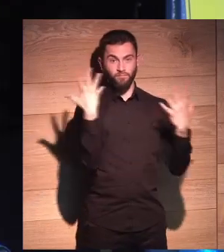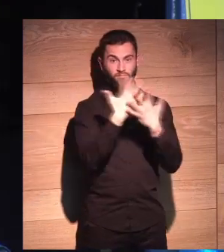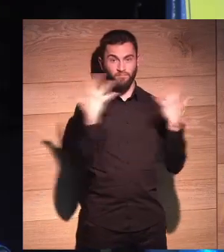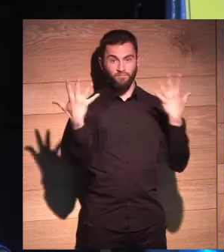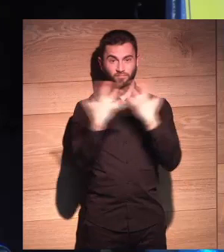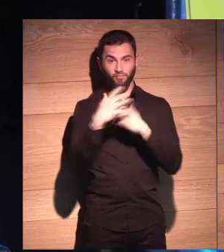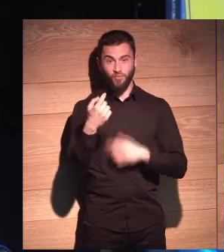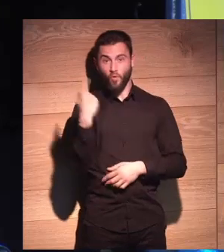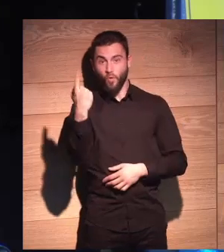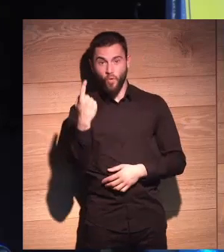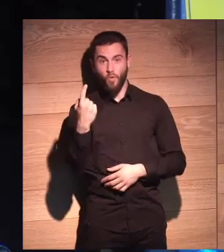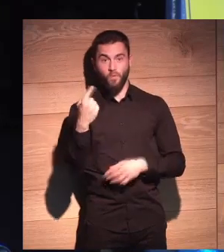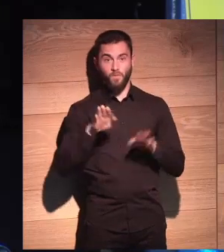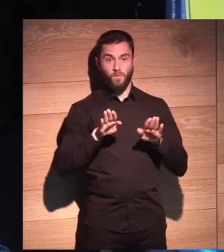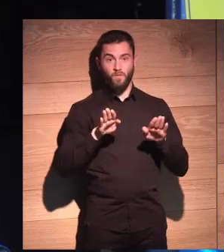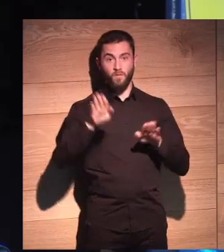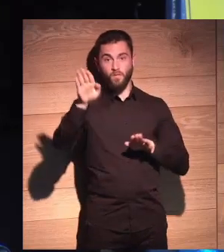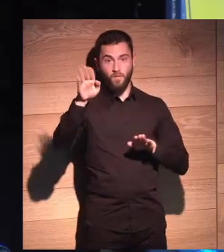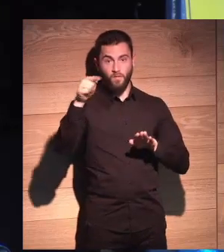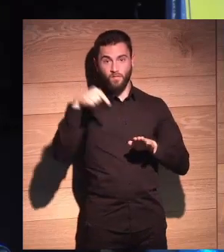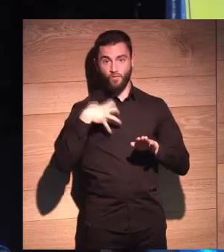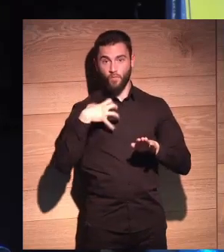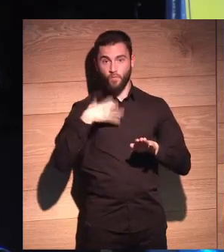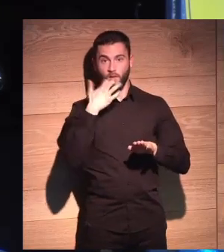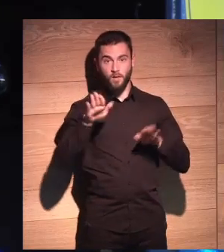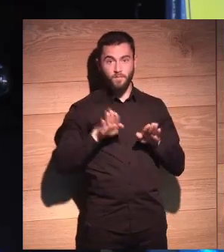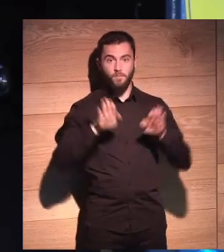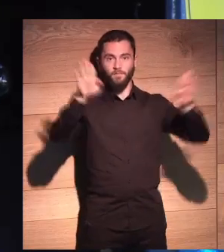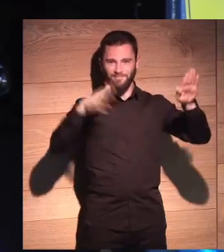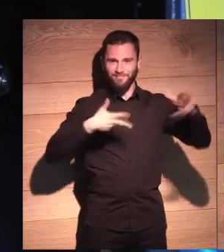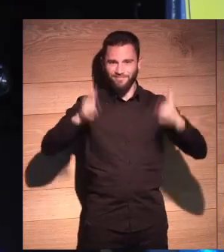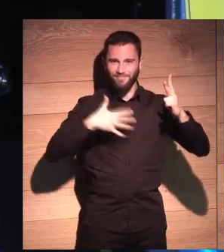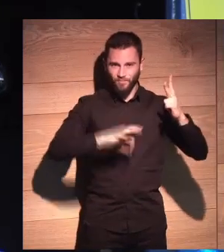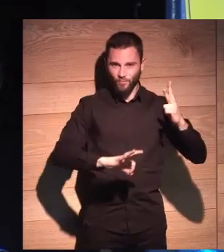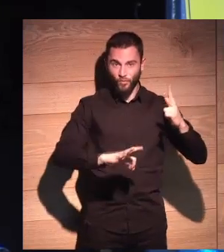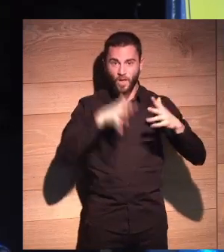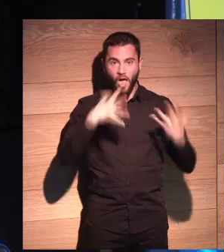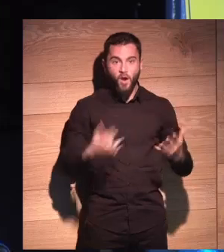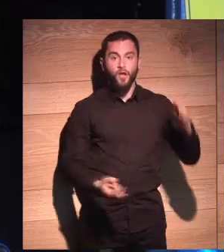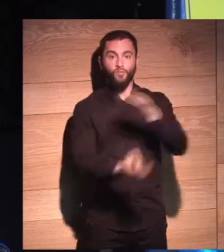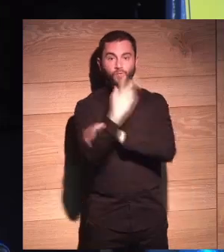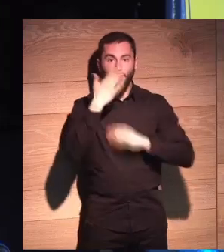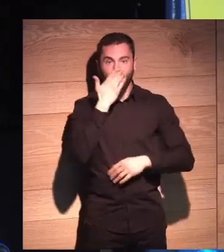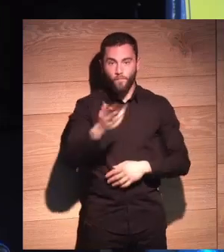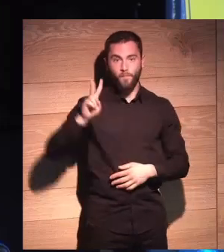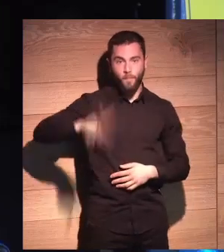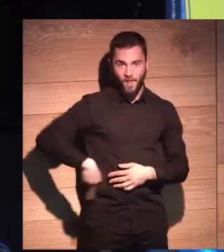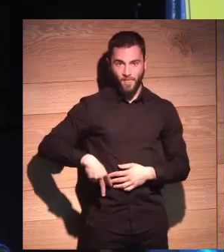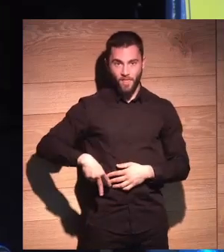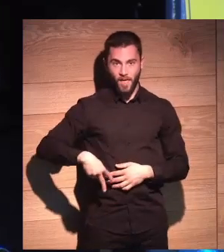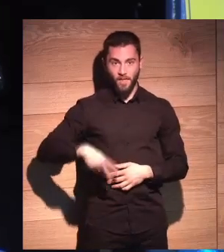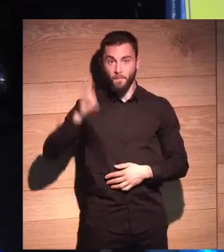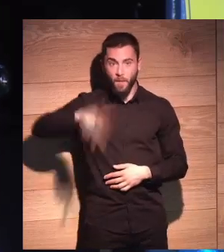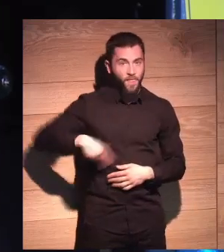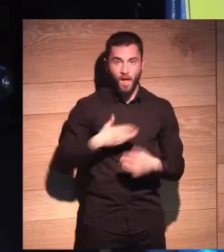sin la otra, porque estamos en una época donde lo que se está construyendo es verdad, y la verdad se construye entre todos